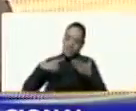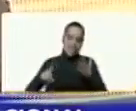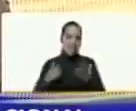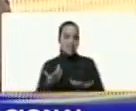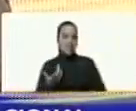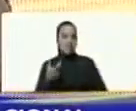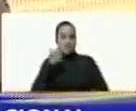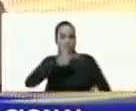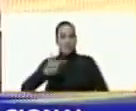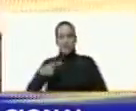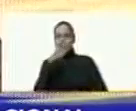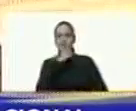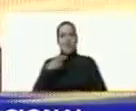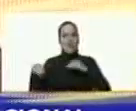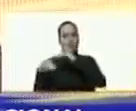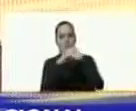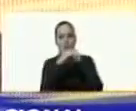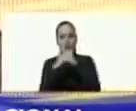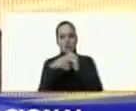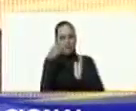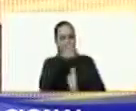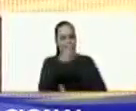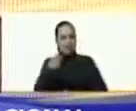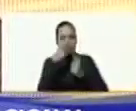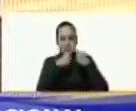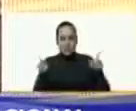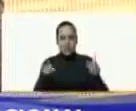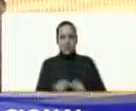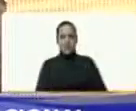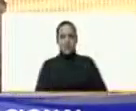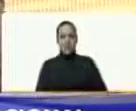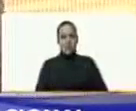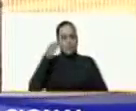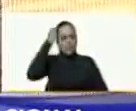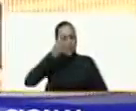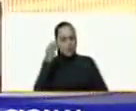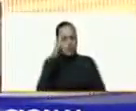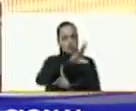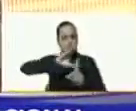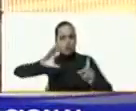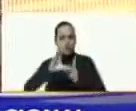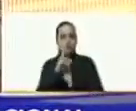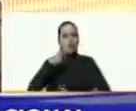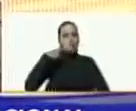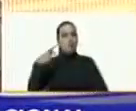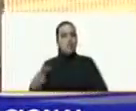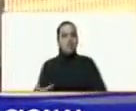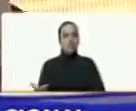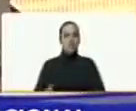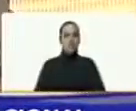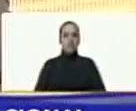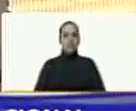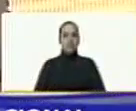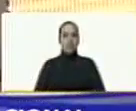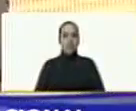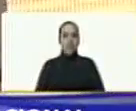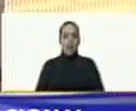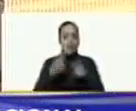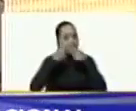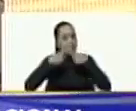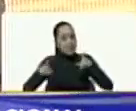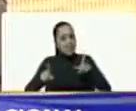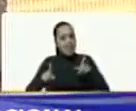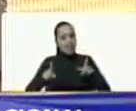muy diversos, desde todo punto de vista, ideológico, cultural, político. En la diversidad hemos logrado